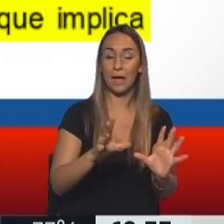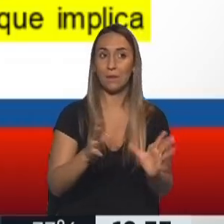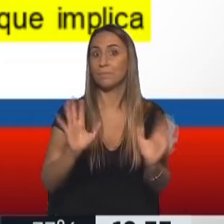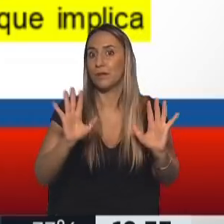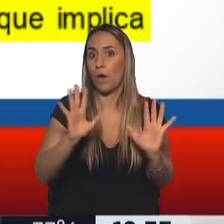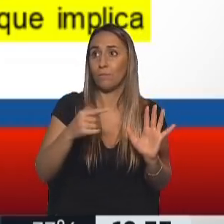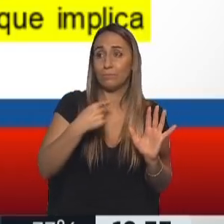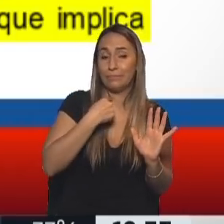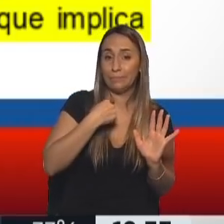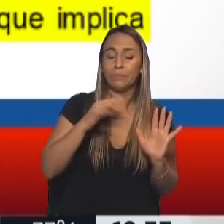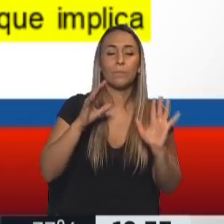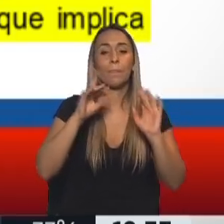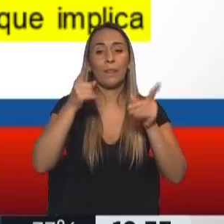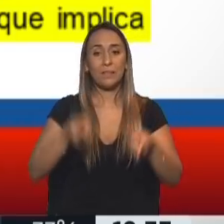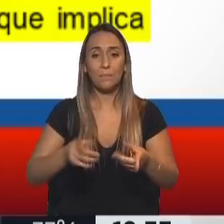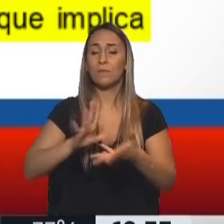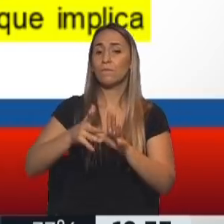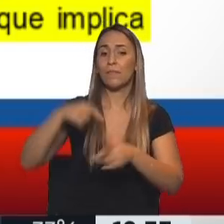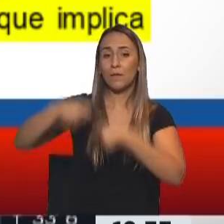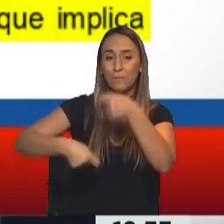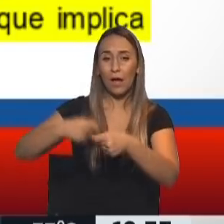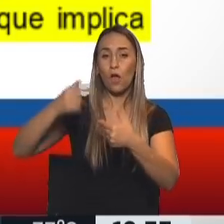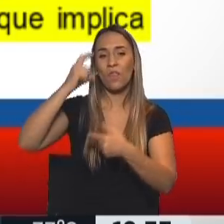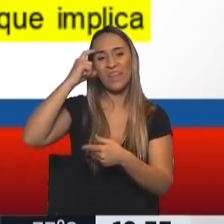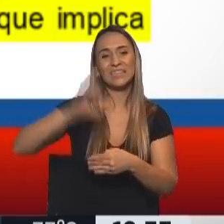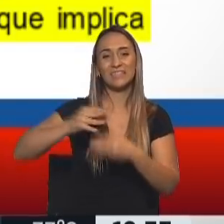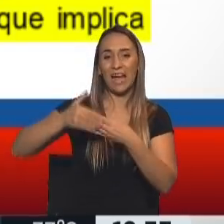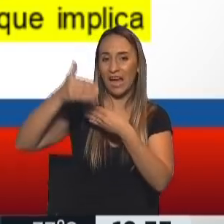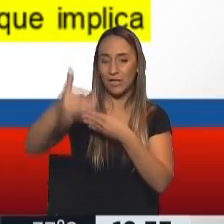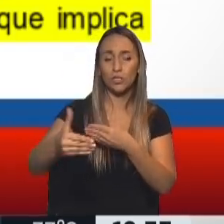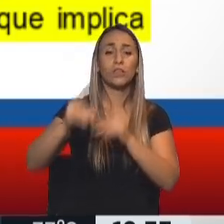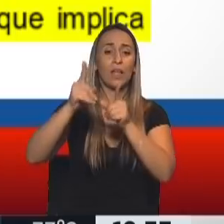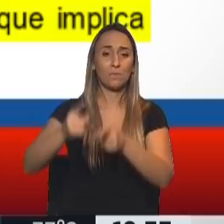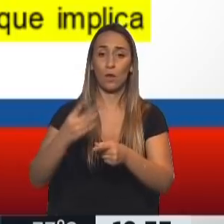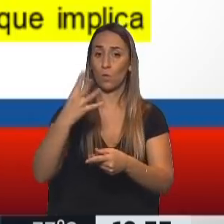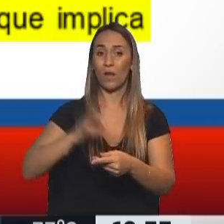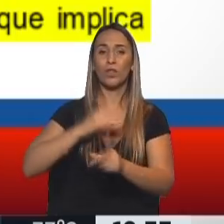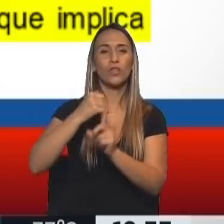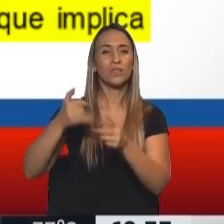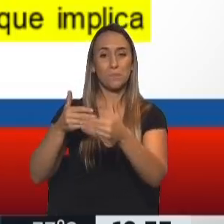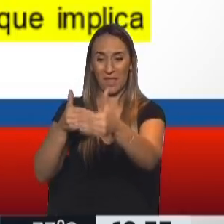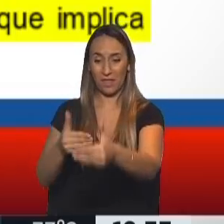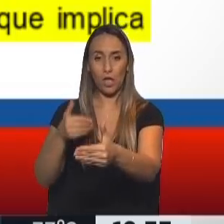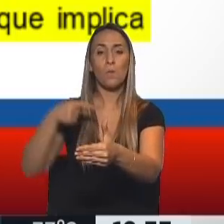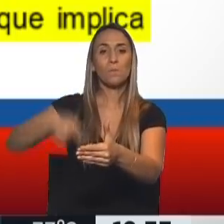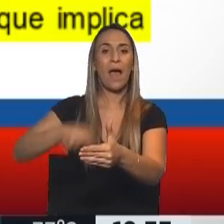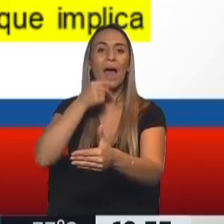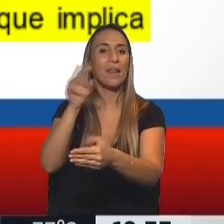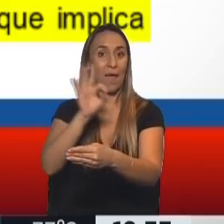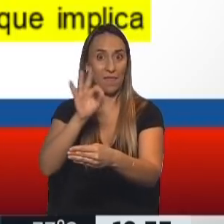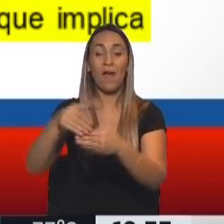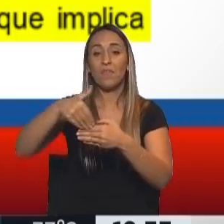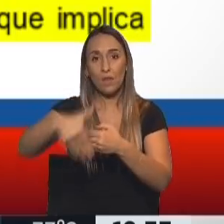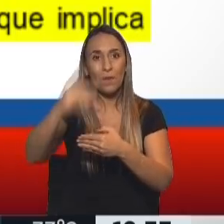el periodo de repago de cada desembolso es de 10 años, tiene un periodo de gracia de 4 años y medio, y esto es importante, ¿no? ¿Cuándo